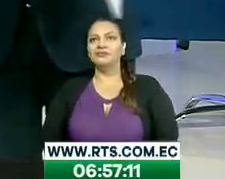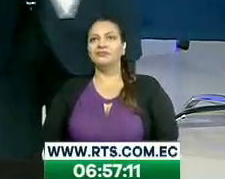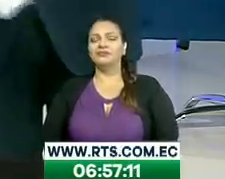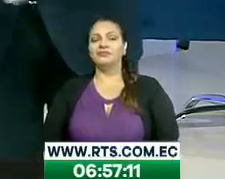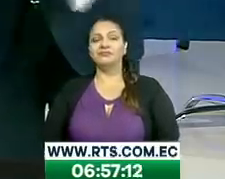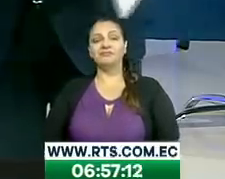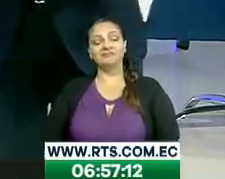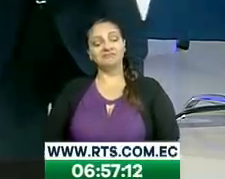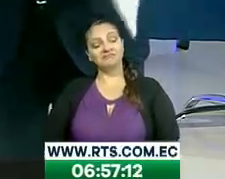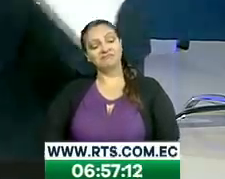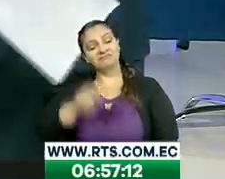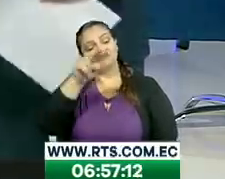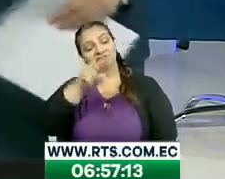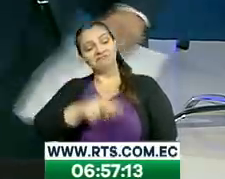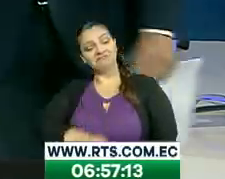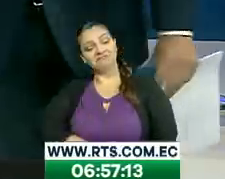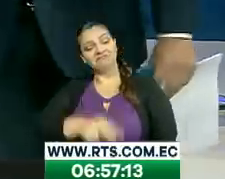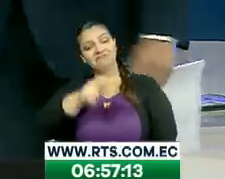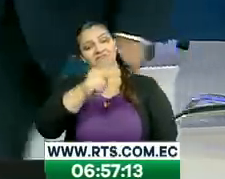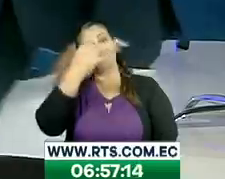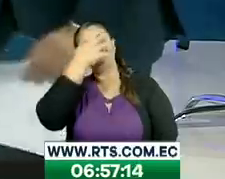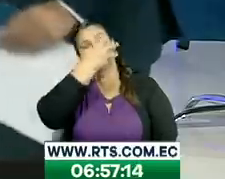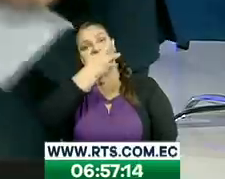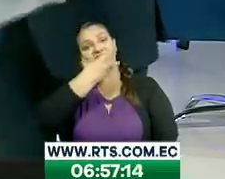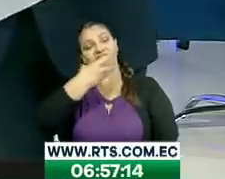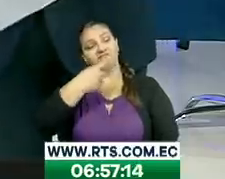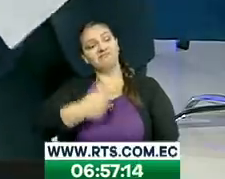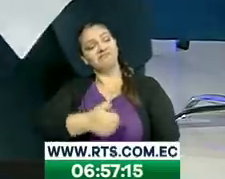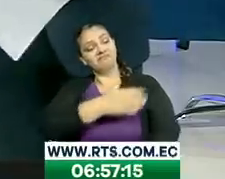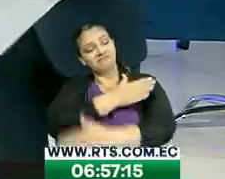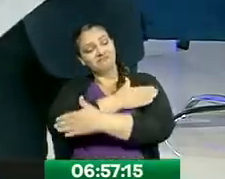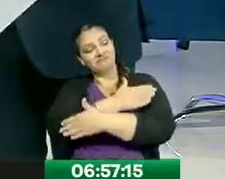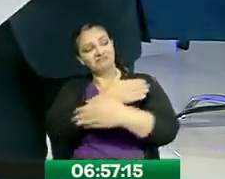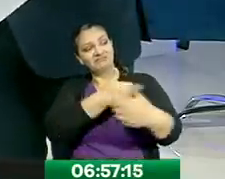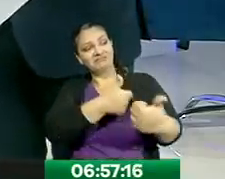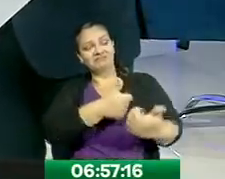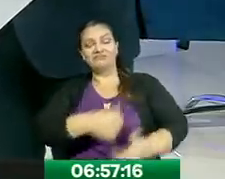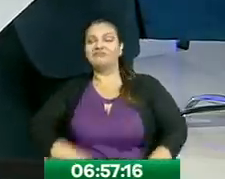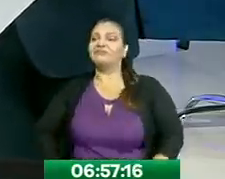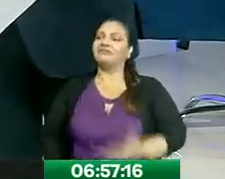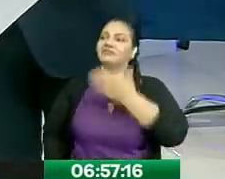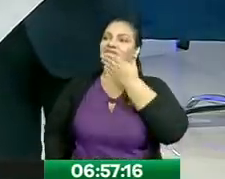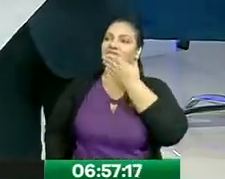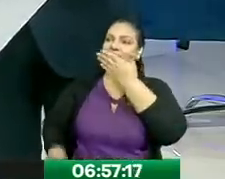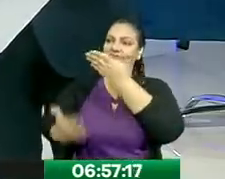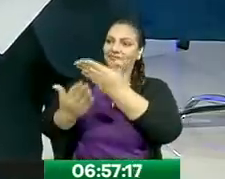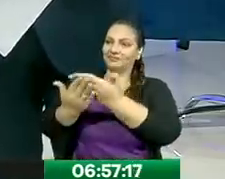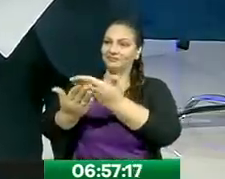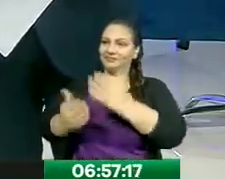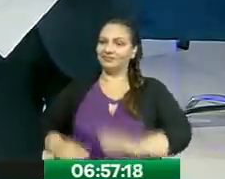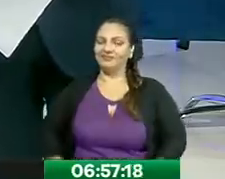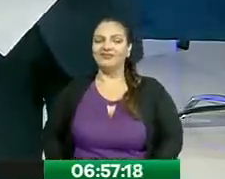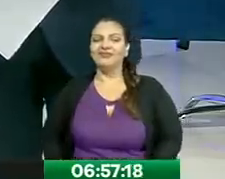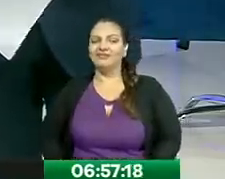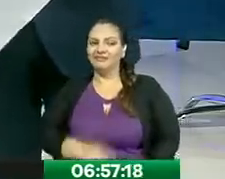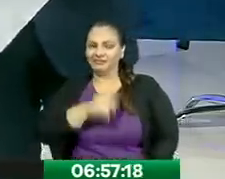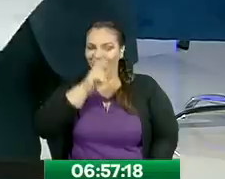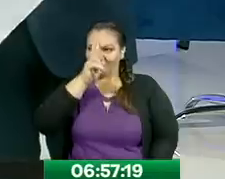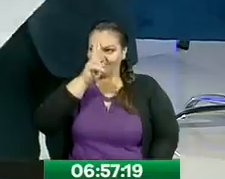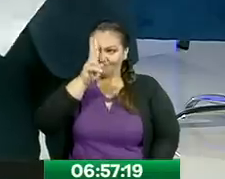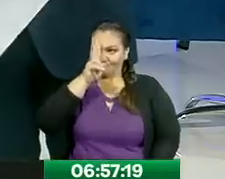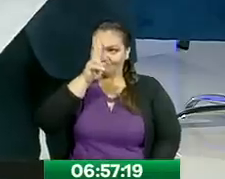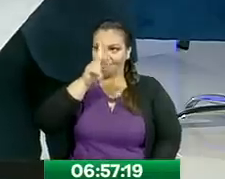miradas pero bien exacto por si acaso no creo que porque pisé tenía todo lo tengo pronosticado y